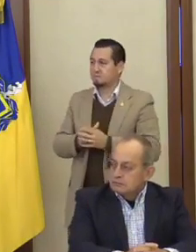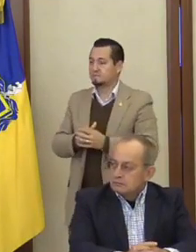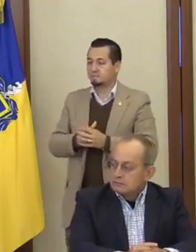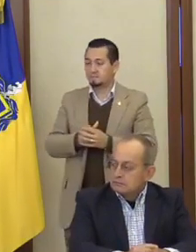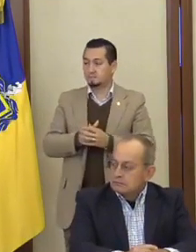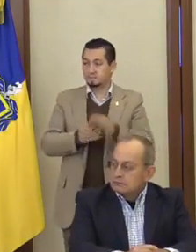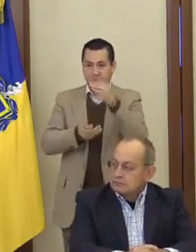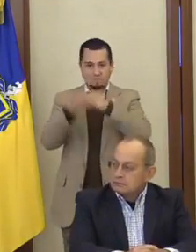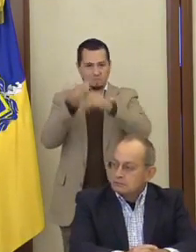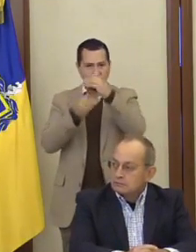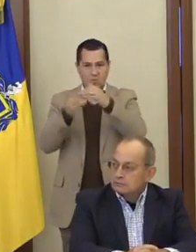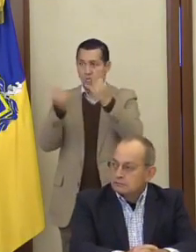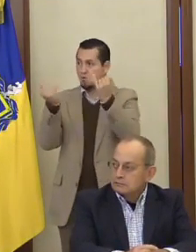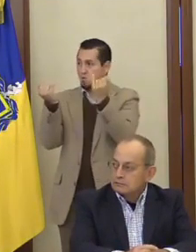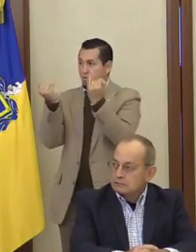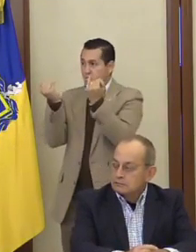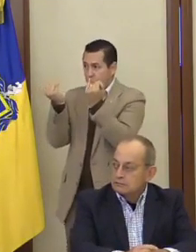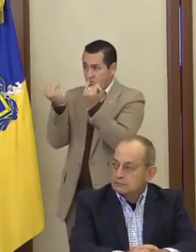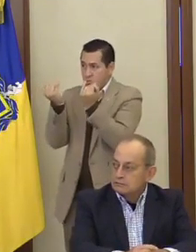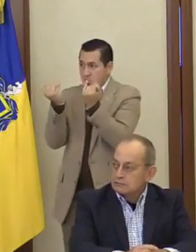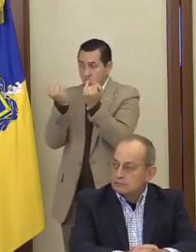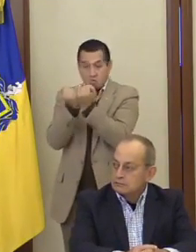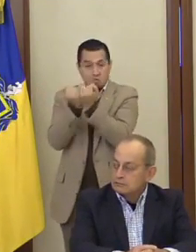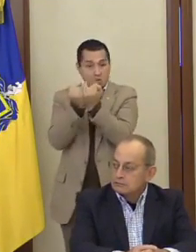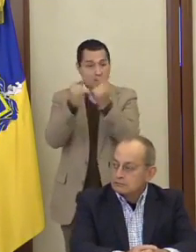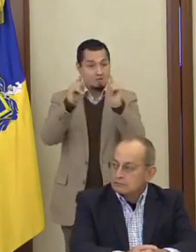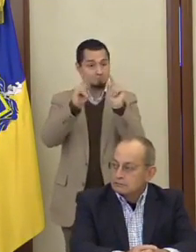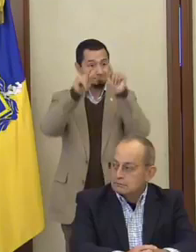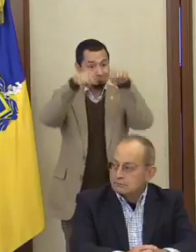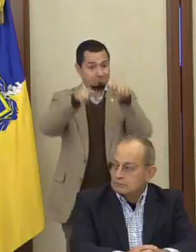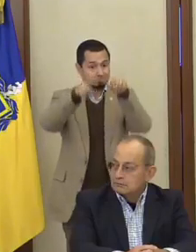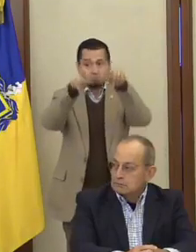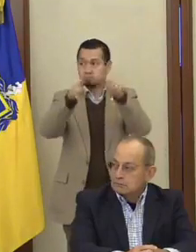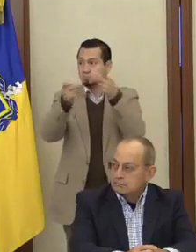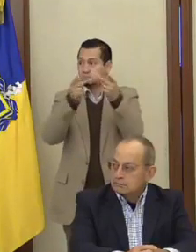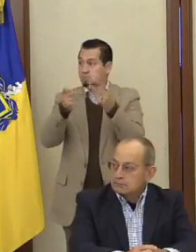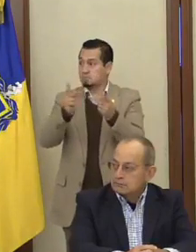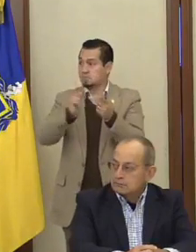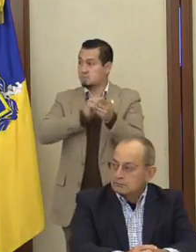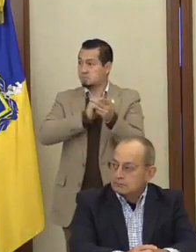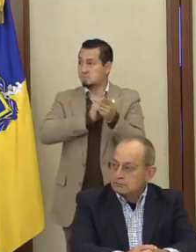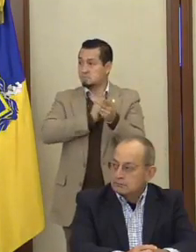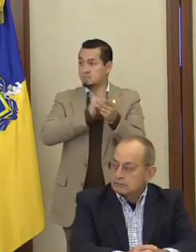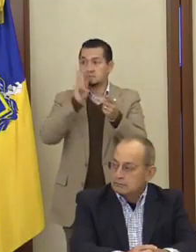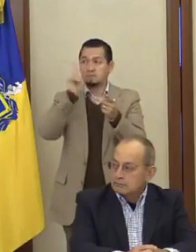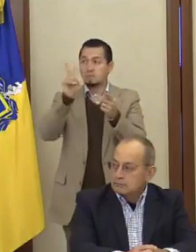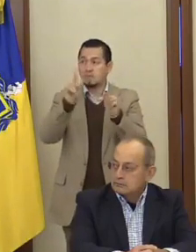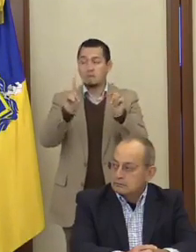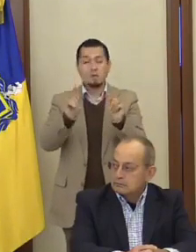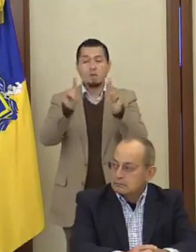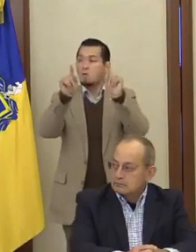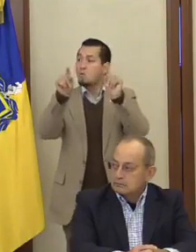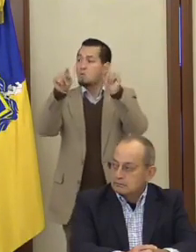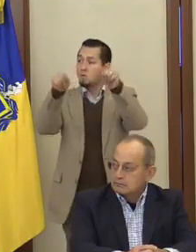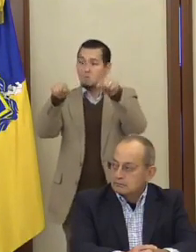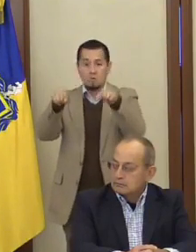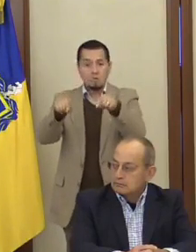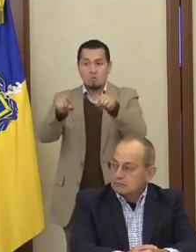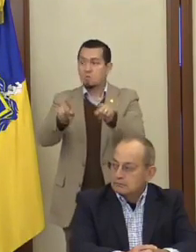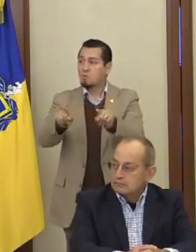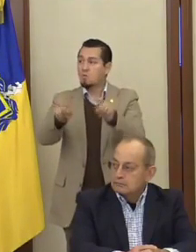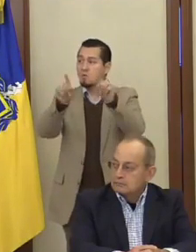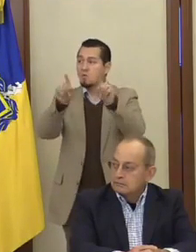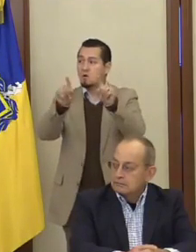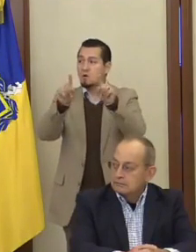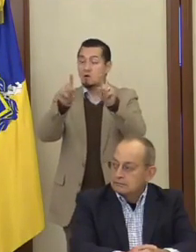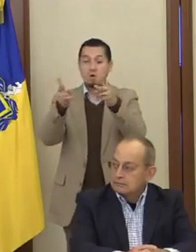la rasurada es pareja. Vean cómo la tendencia o cómo la curva se va comportando igual, nada más que en